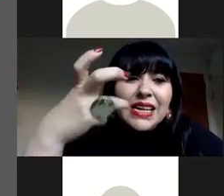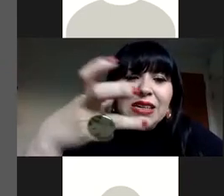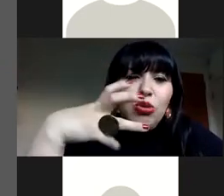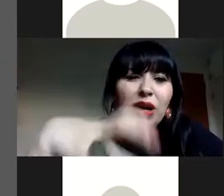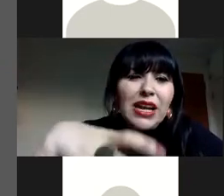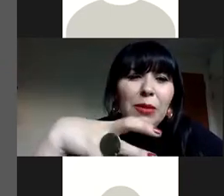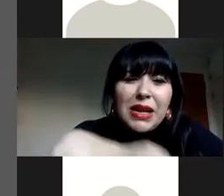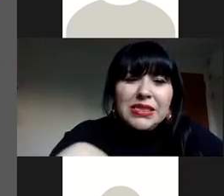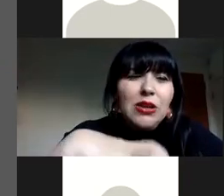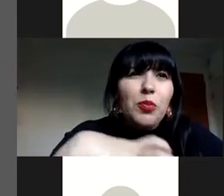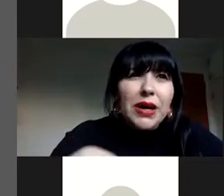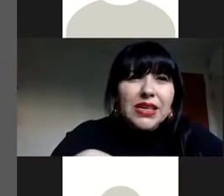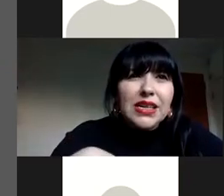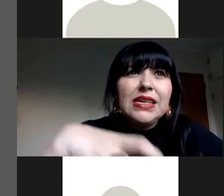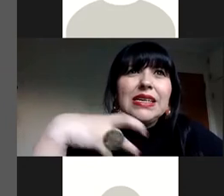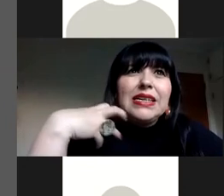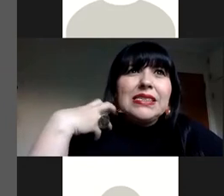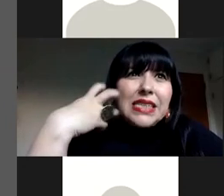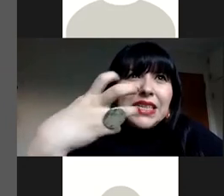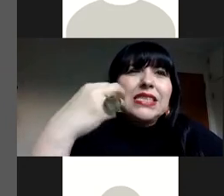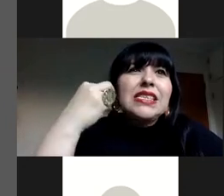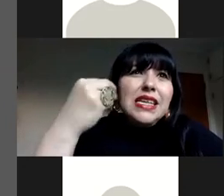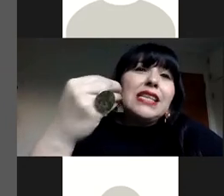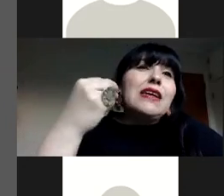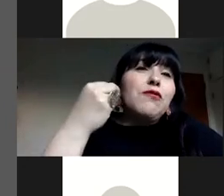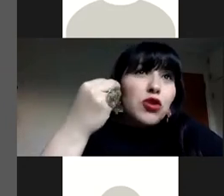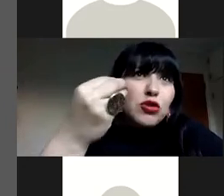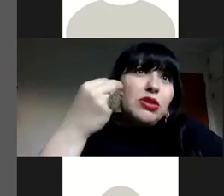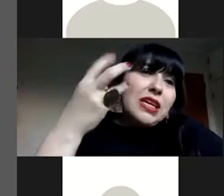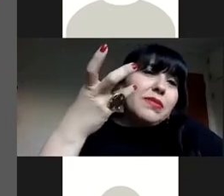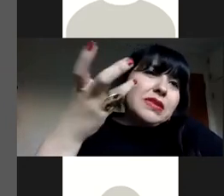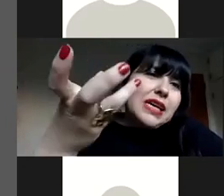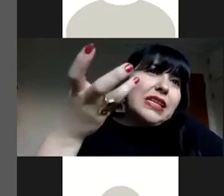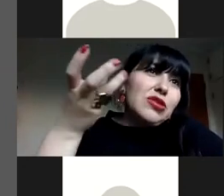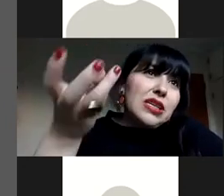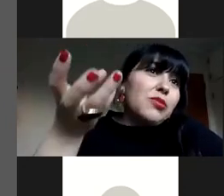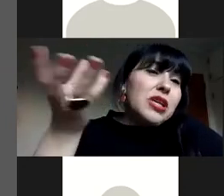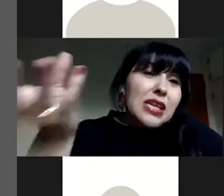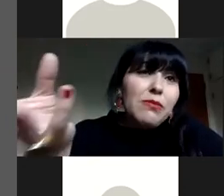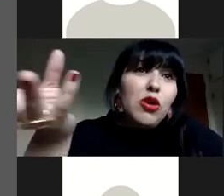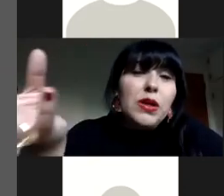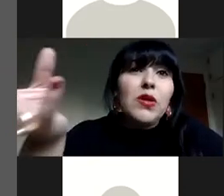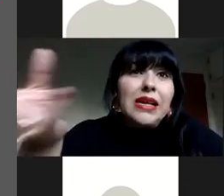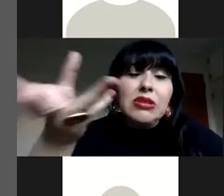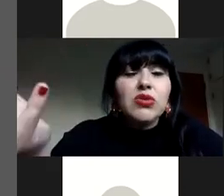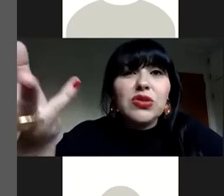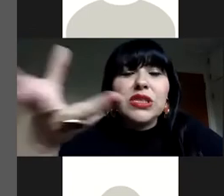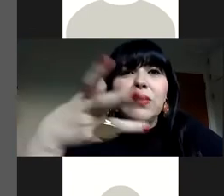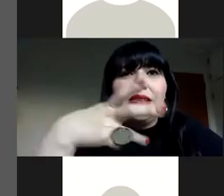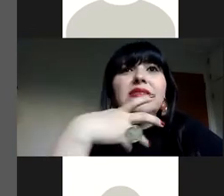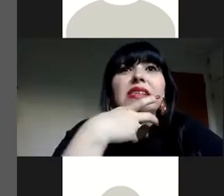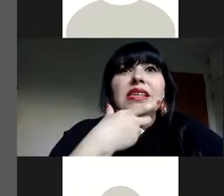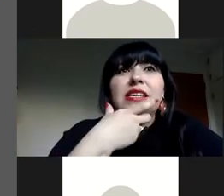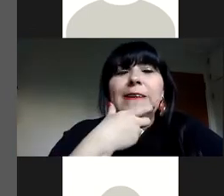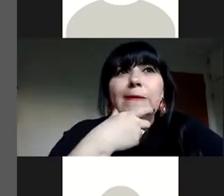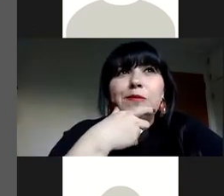la calle o jugar en las plazas, en los parques, sin entender el trasfondo, porque hay que pensar en los, por ejemplo, los preescolares. Yo tengo un hijo de 5